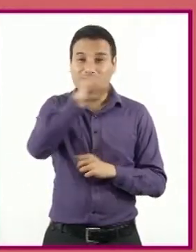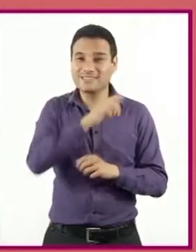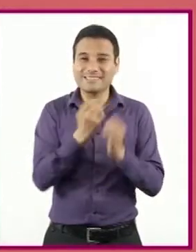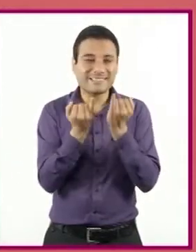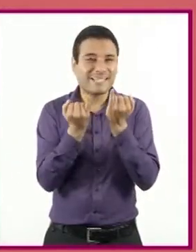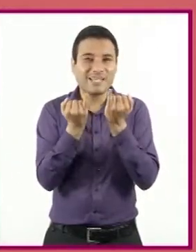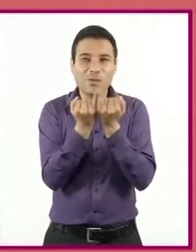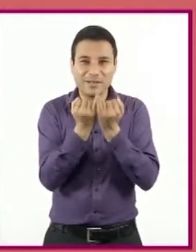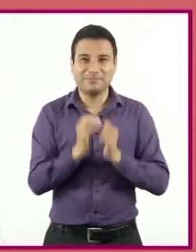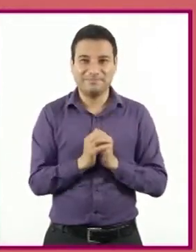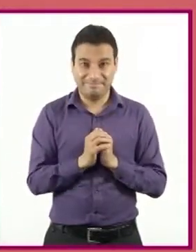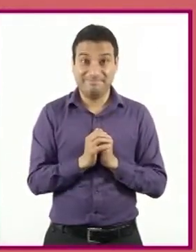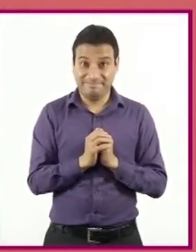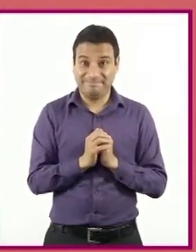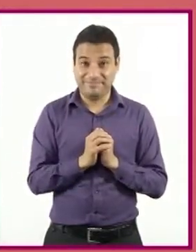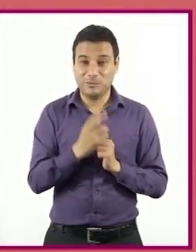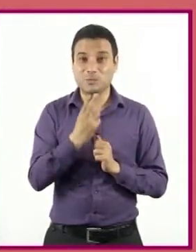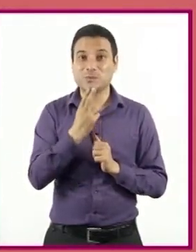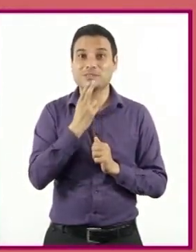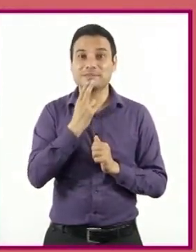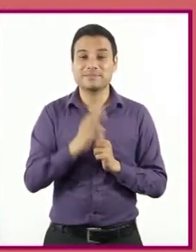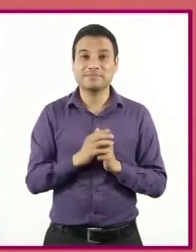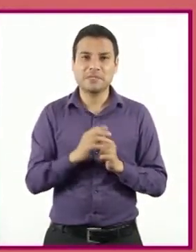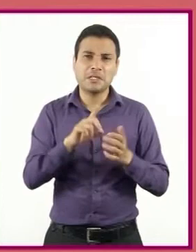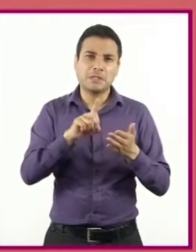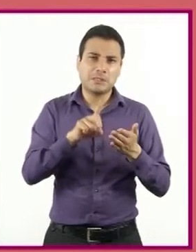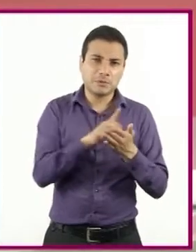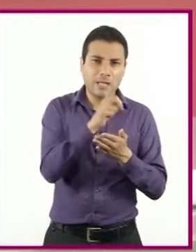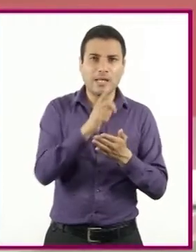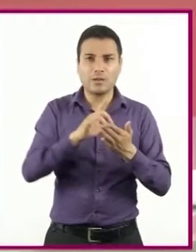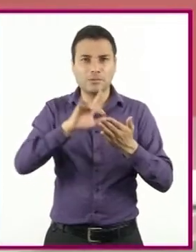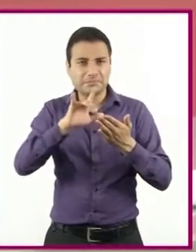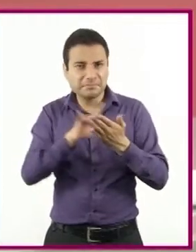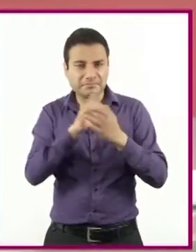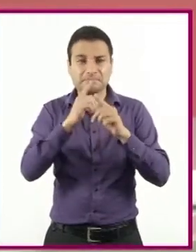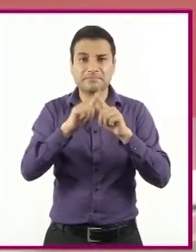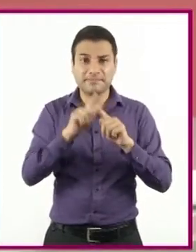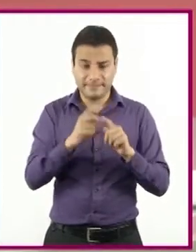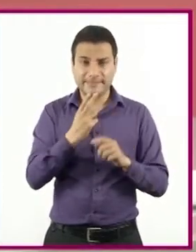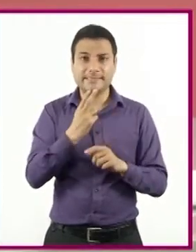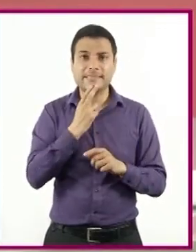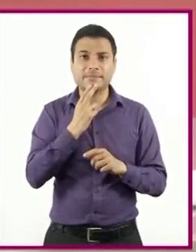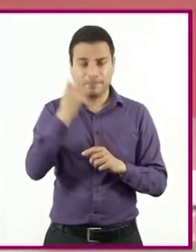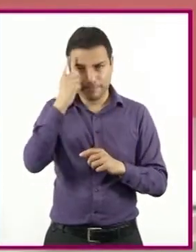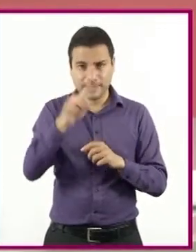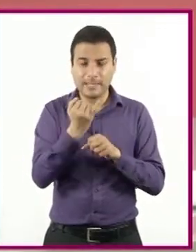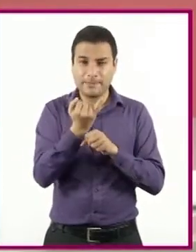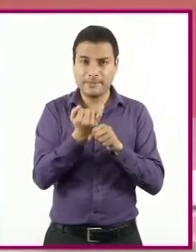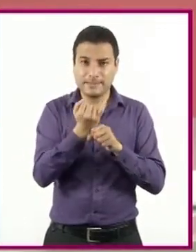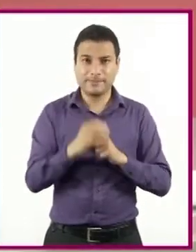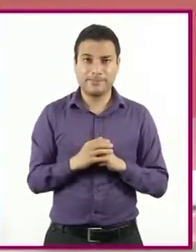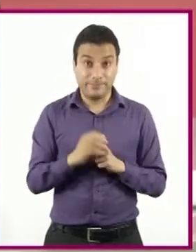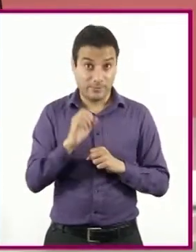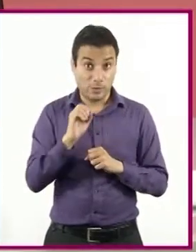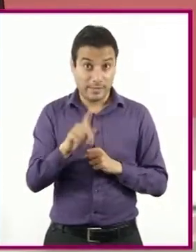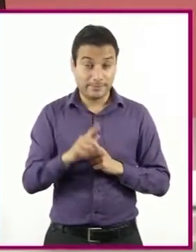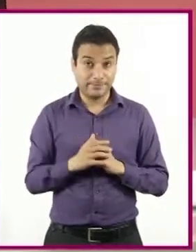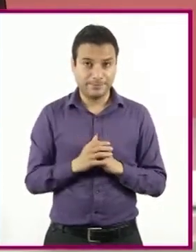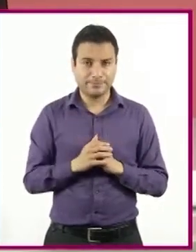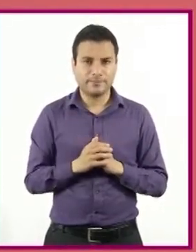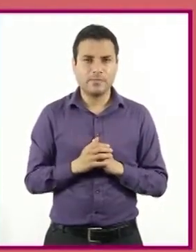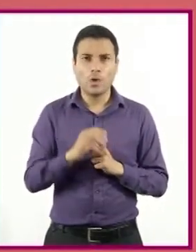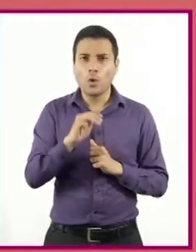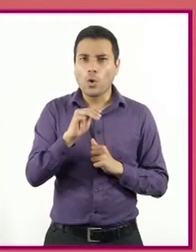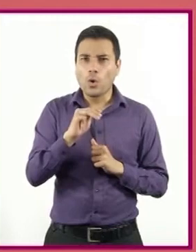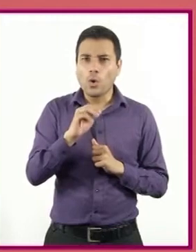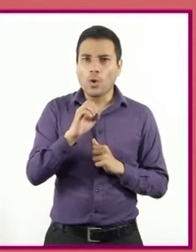contar con estos recursos. Recordemos que cualquiera de ellos es muy valioso. Así es, maestra. Indaguemos. ¿Qué es un